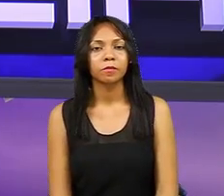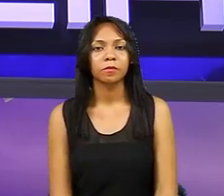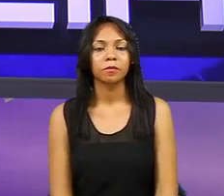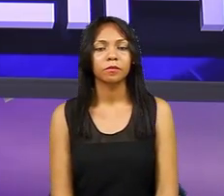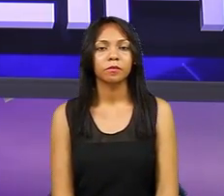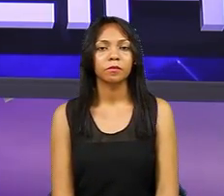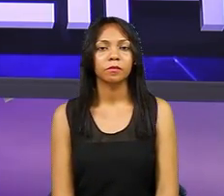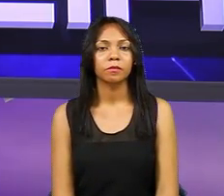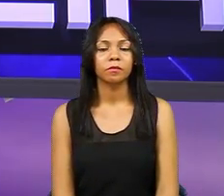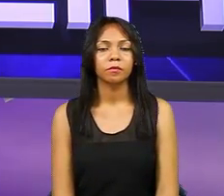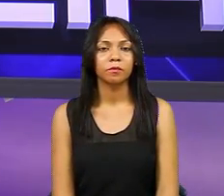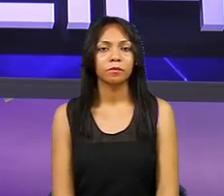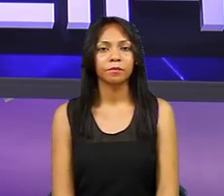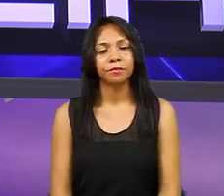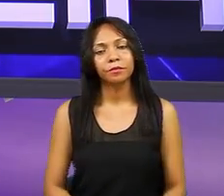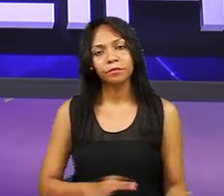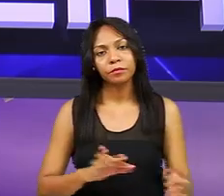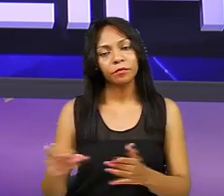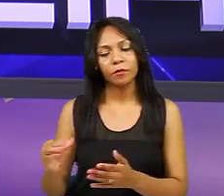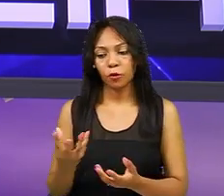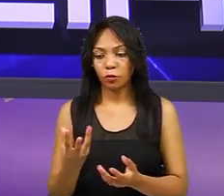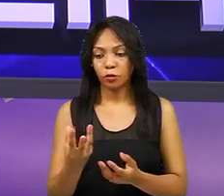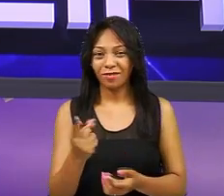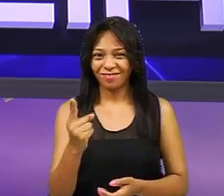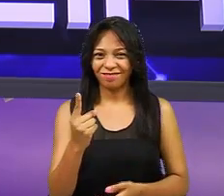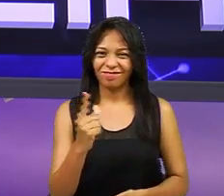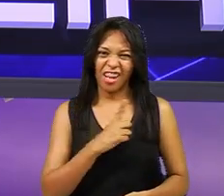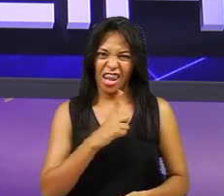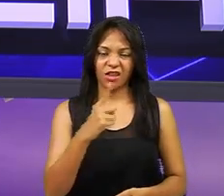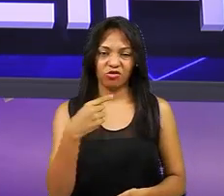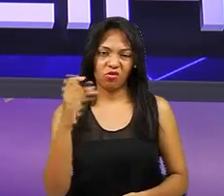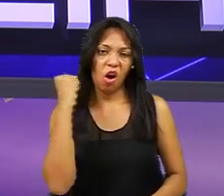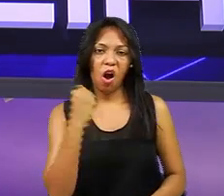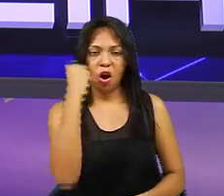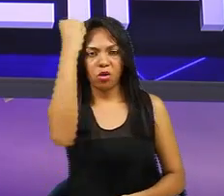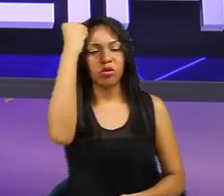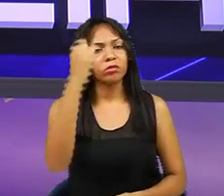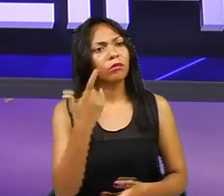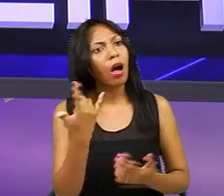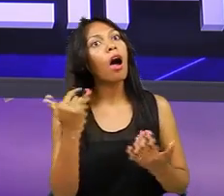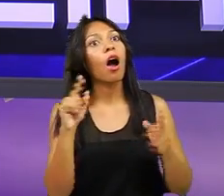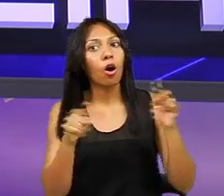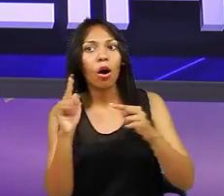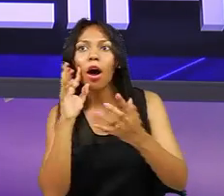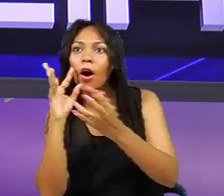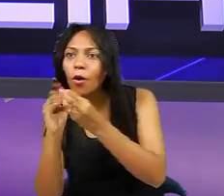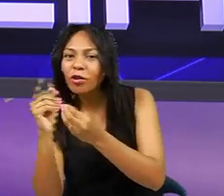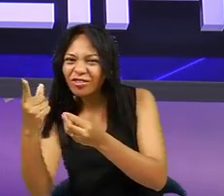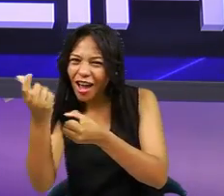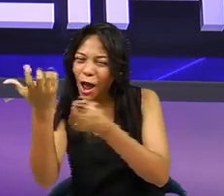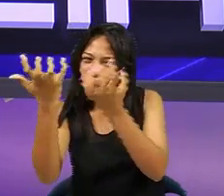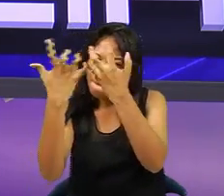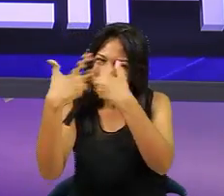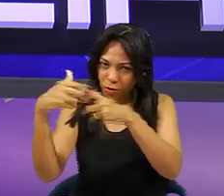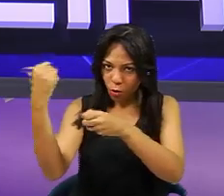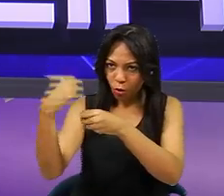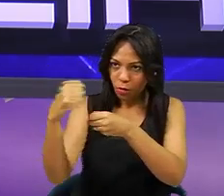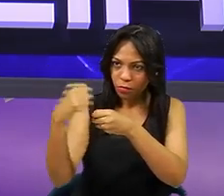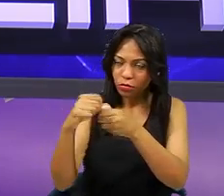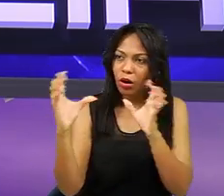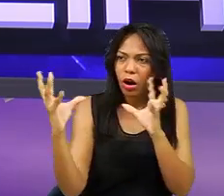de la Unión Sindical Obrera USO explican a Enlace Noticias los alcances de los acuerdos logrados con Ecopetrol en relación al sistema de salud